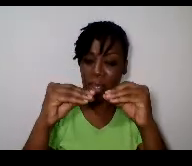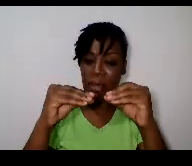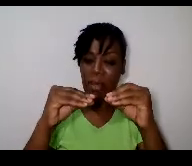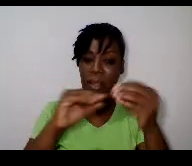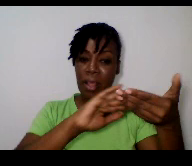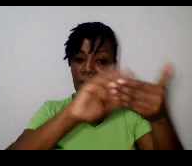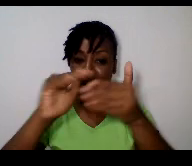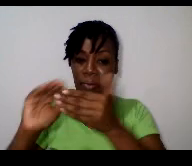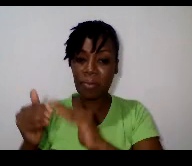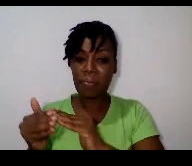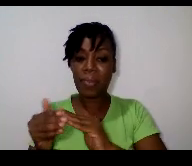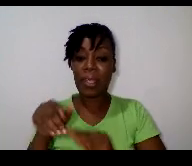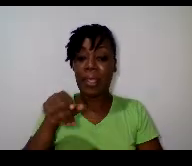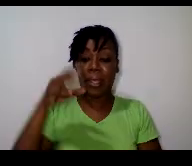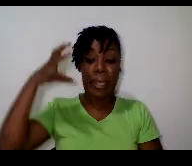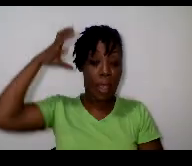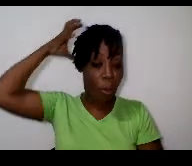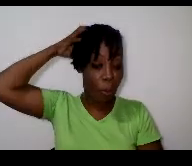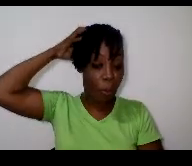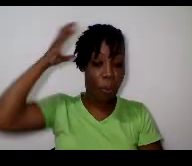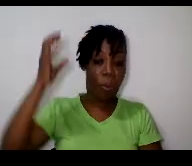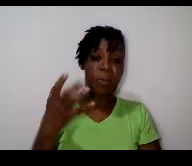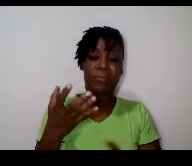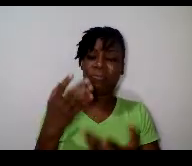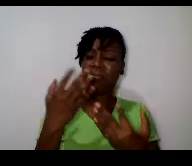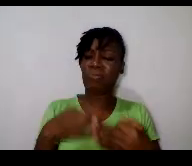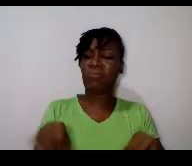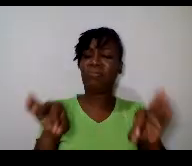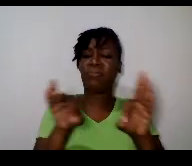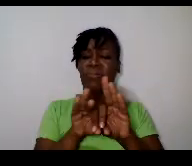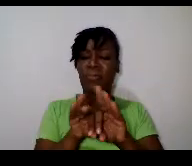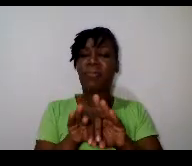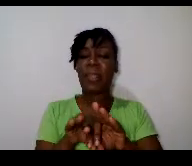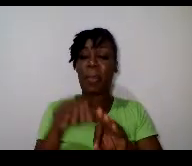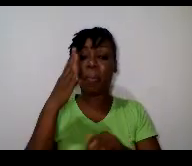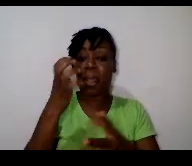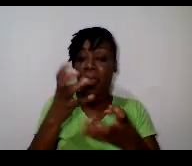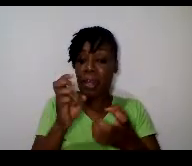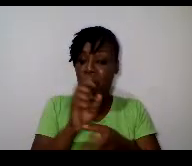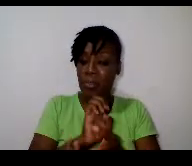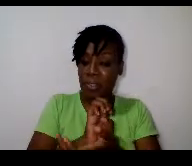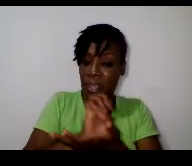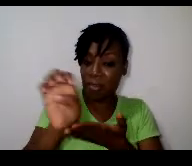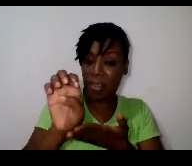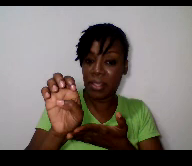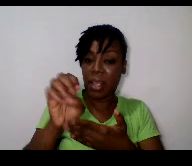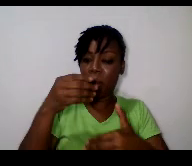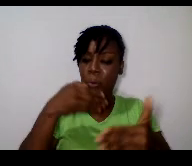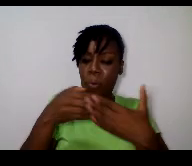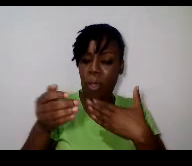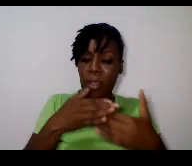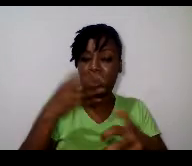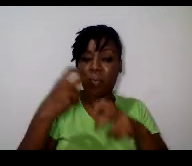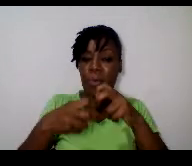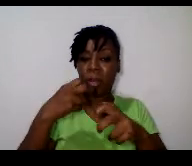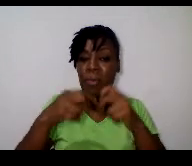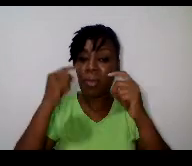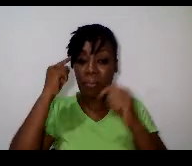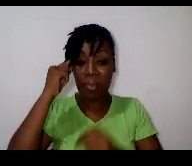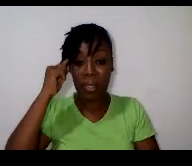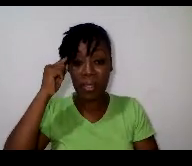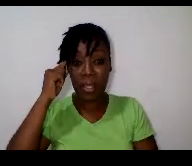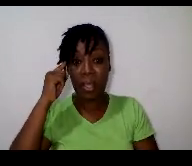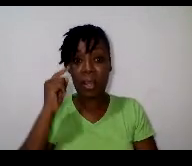tan fundamental. Estamos tratando de prevenir cualquier problema mental que se pueda presentar, pero sobre todo